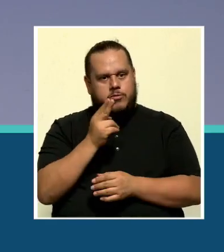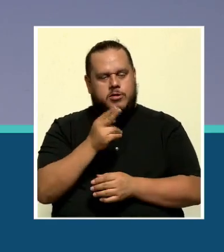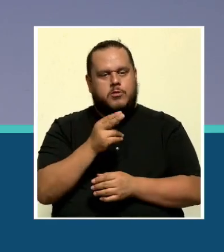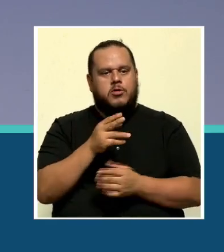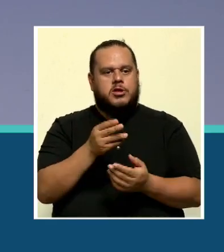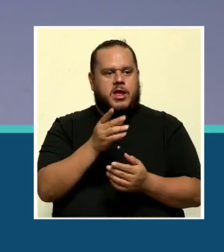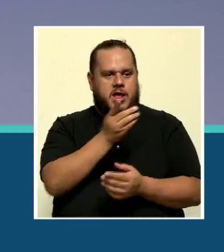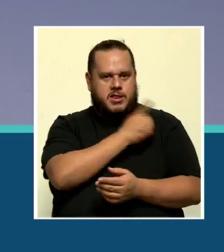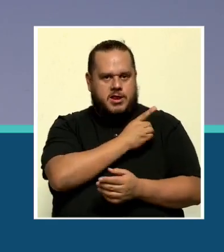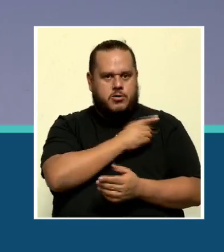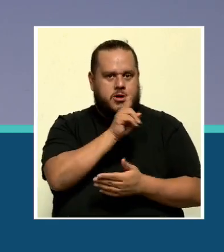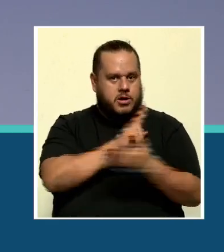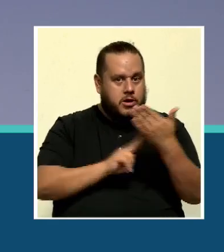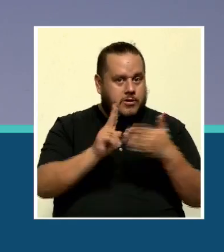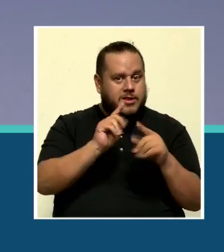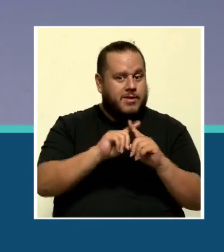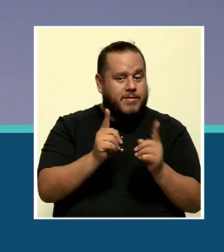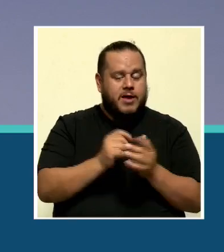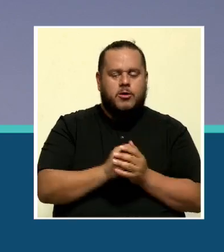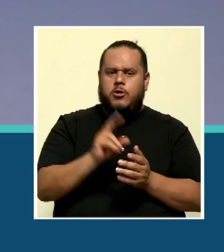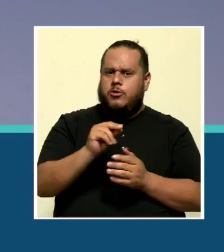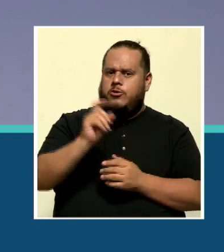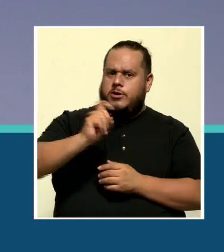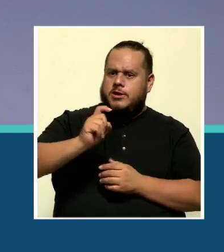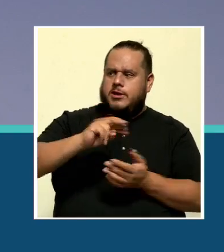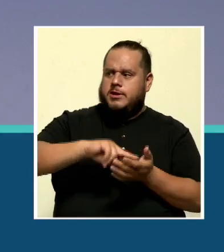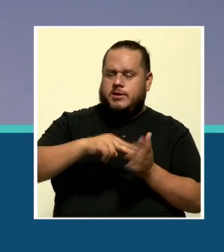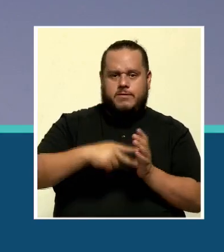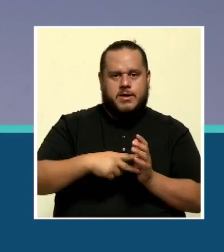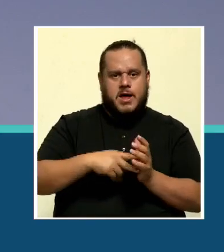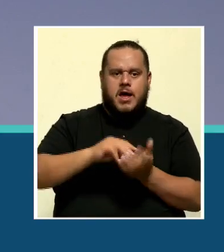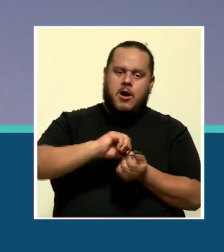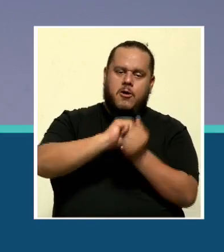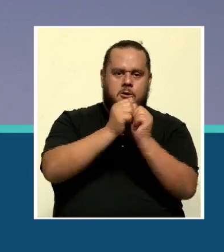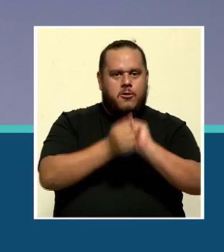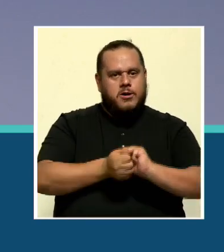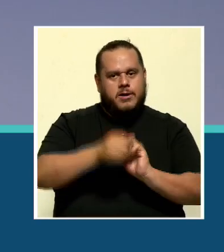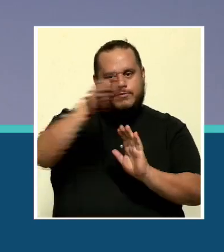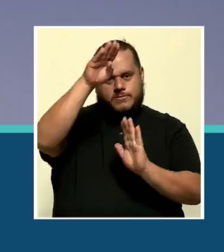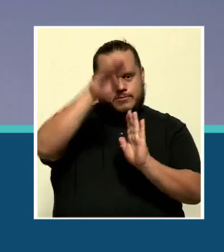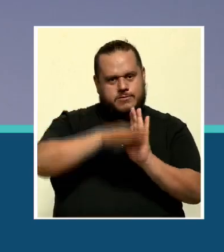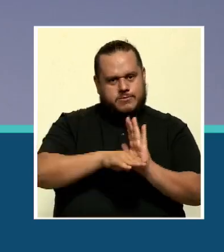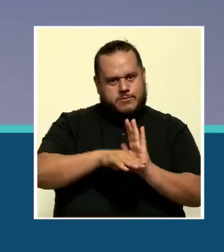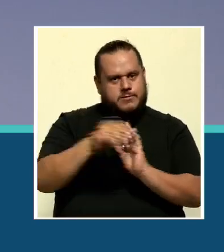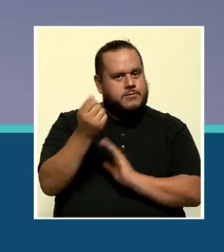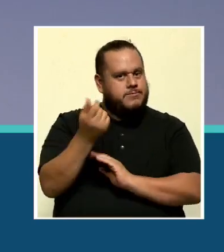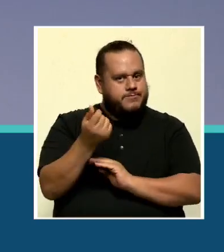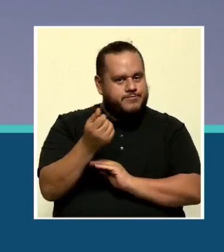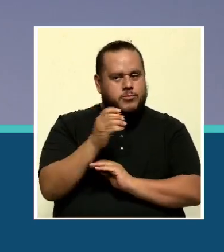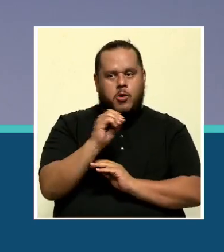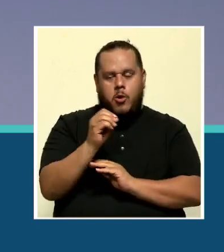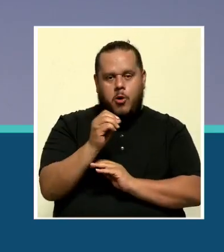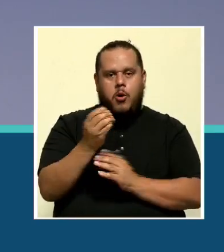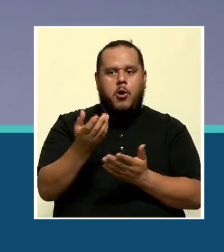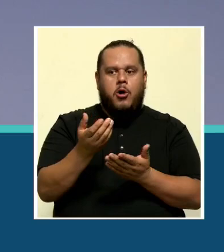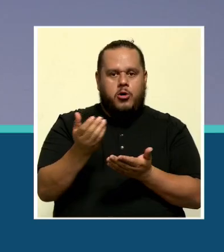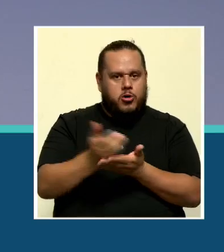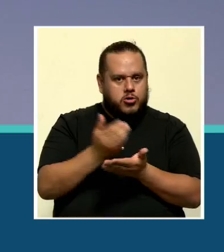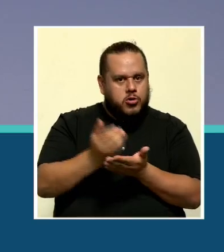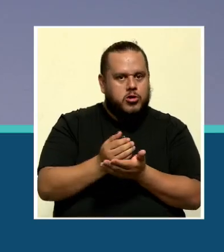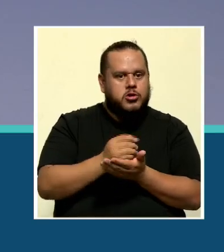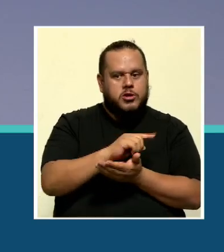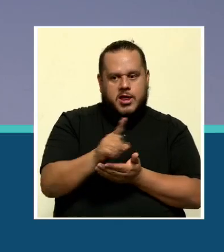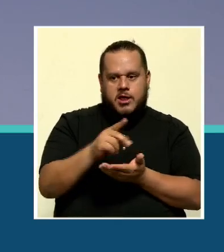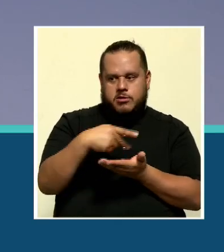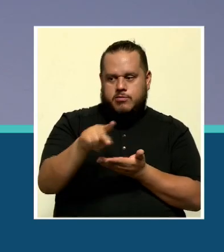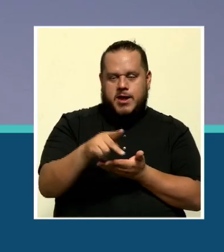rectores de universidades, pero no necesariamente significó una variante en la baja para los precios o los costos que estas personas